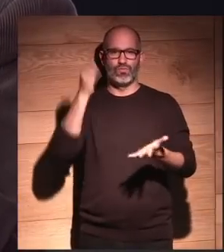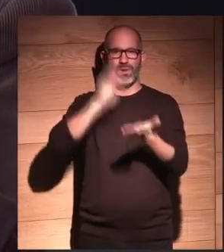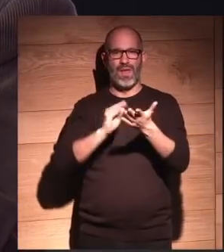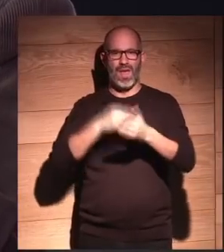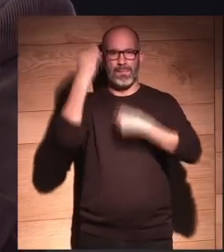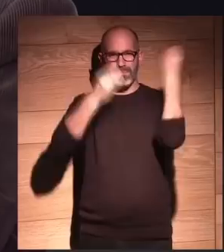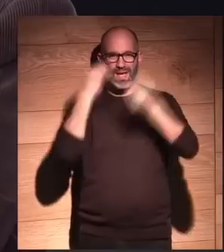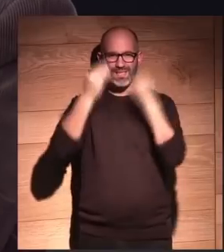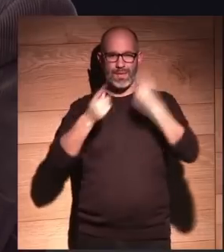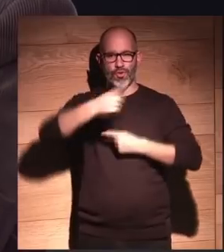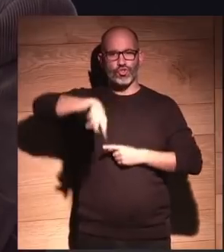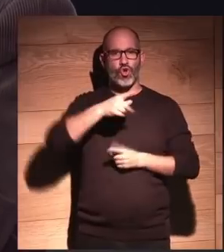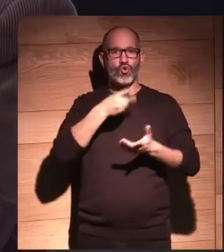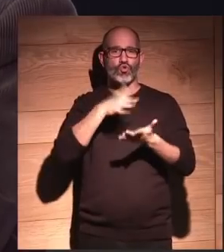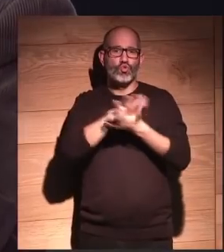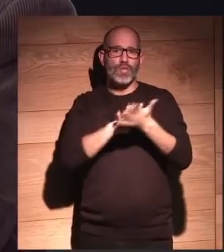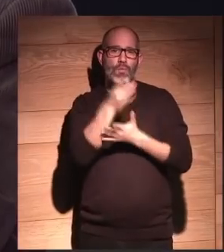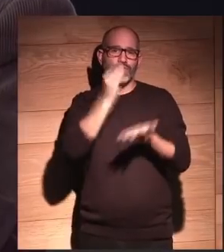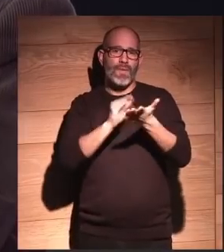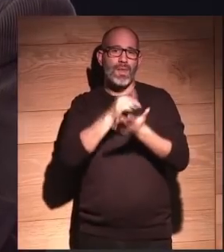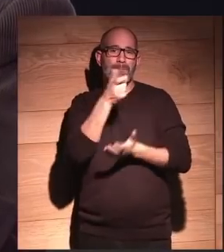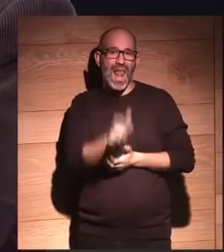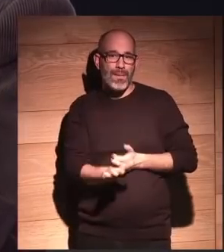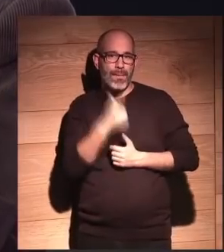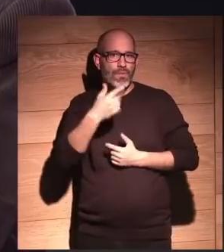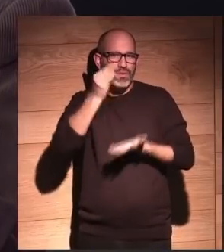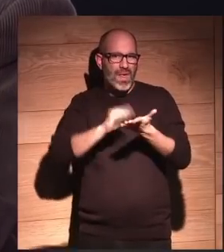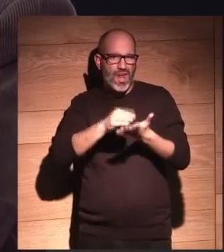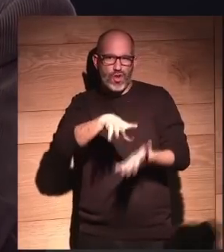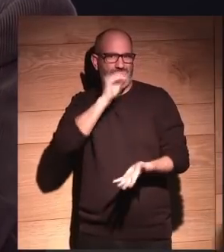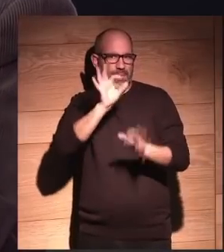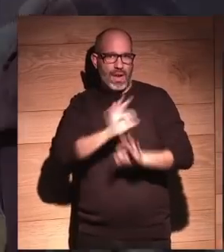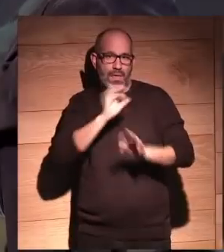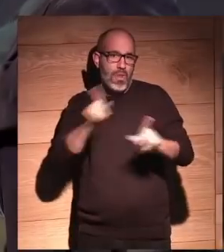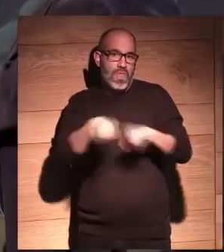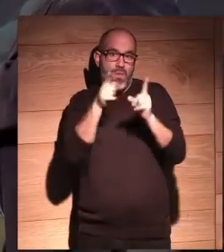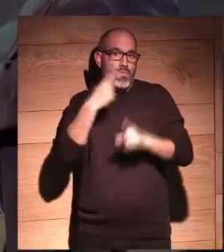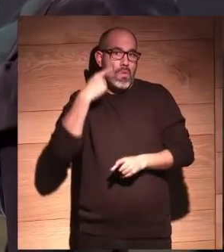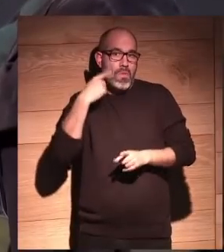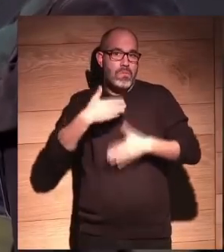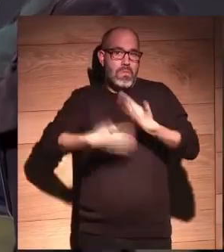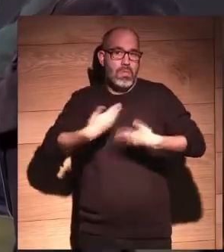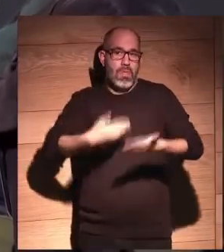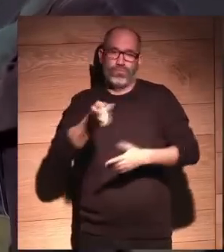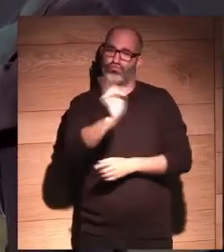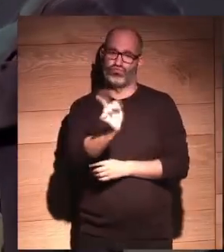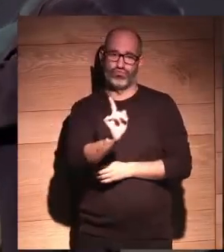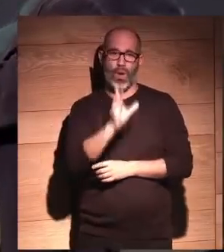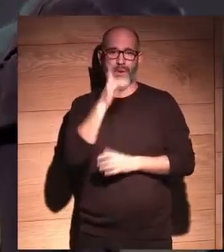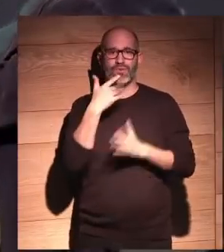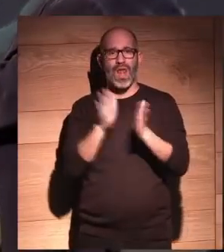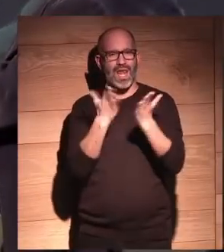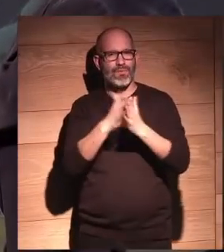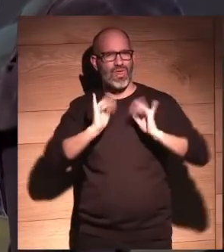superficialidad con que usamos todas las cosas e intentar comprenderlas. El libro es divertidísimo, el